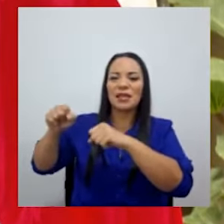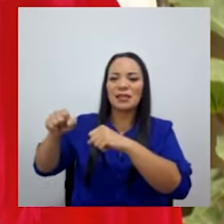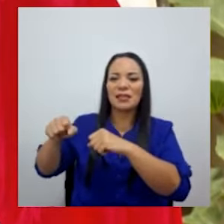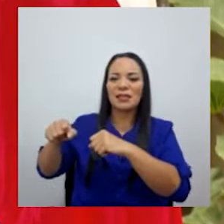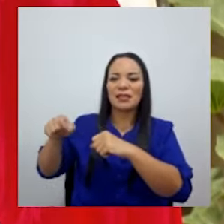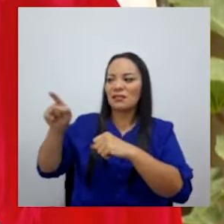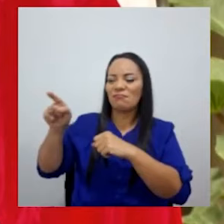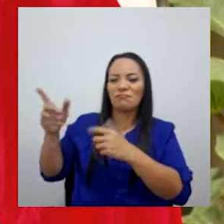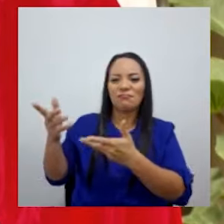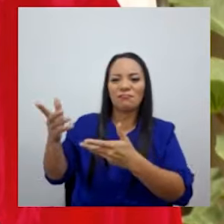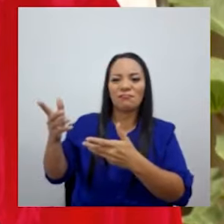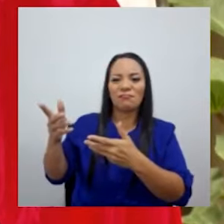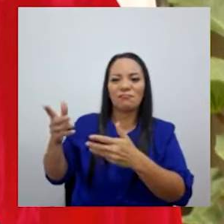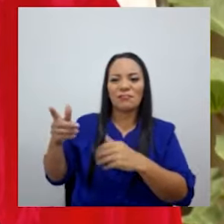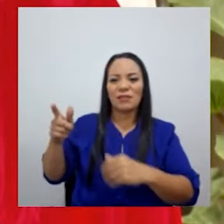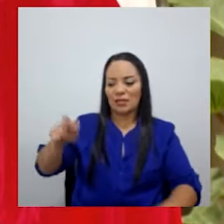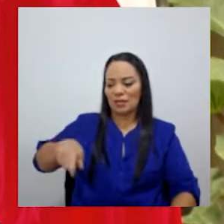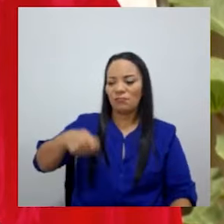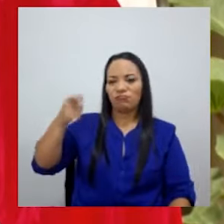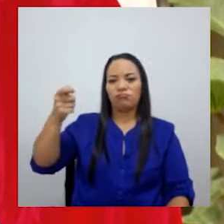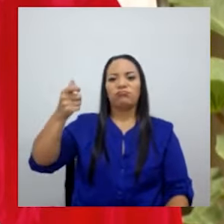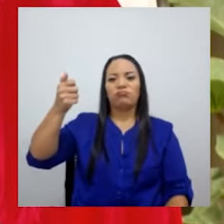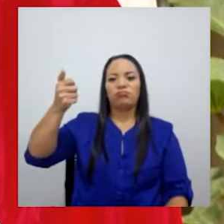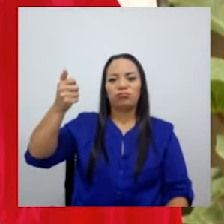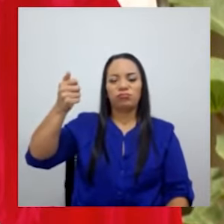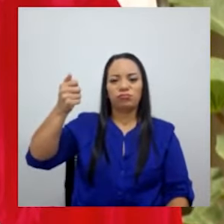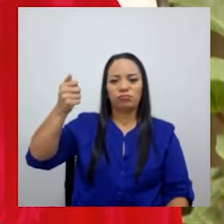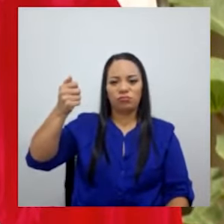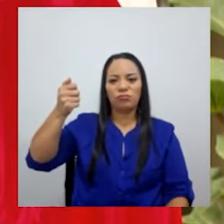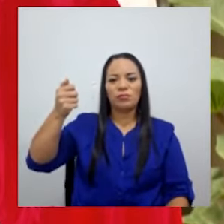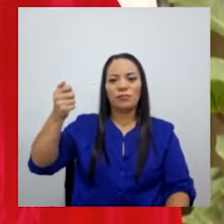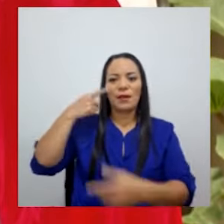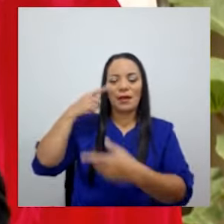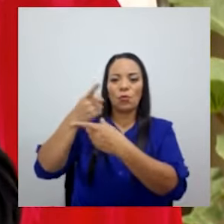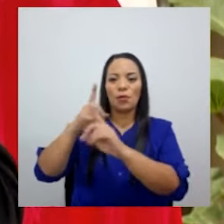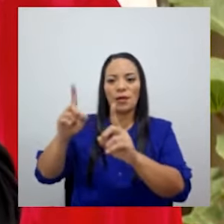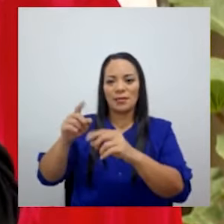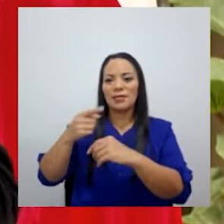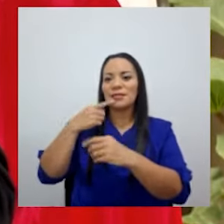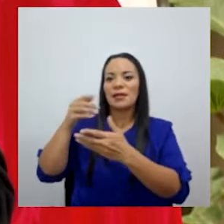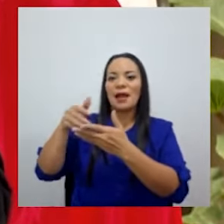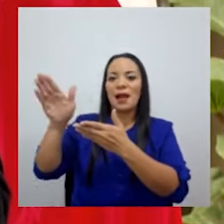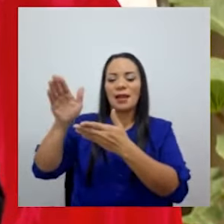sacar esta arma maravillosa de nuestra democracia y decir, jalen.